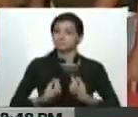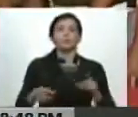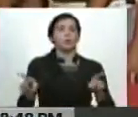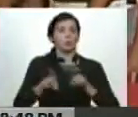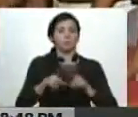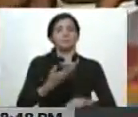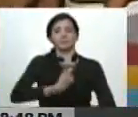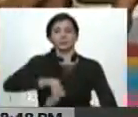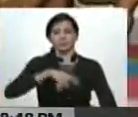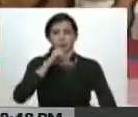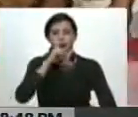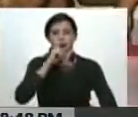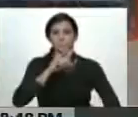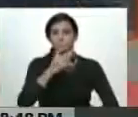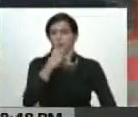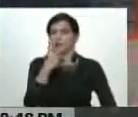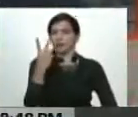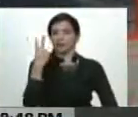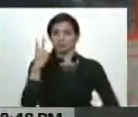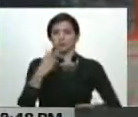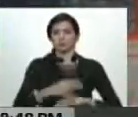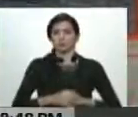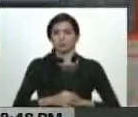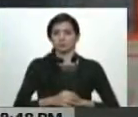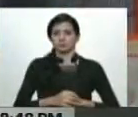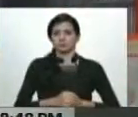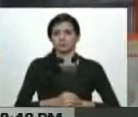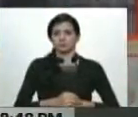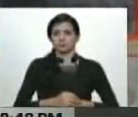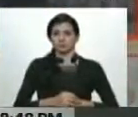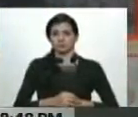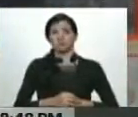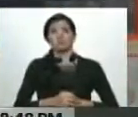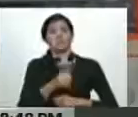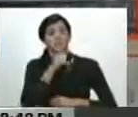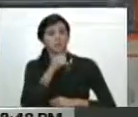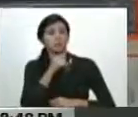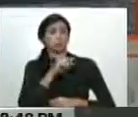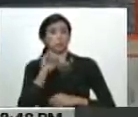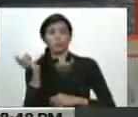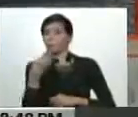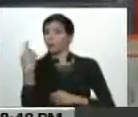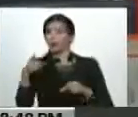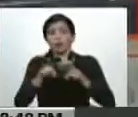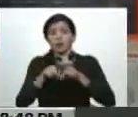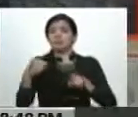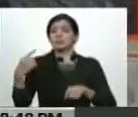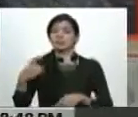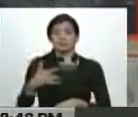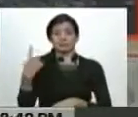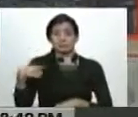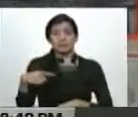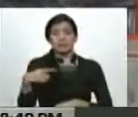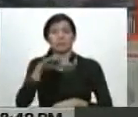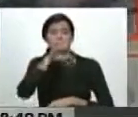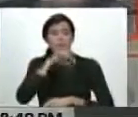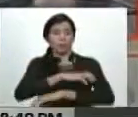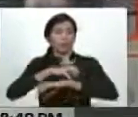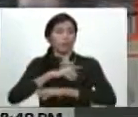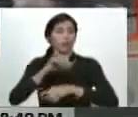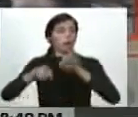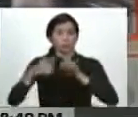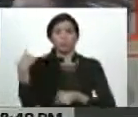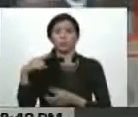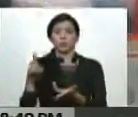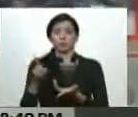Nicolás Maduro hace 2 años. Todos los que estamos aquí hemos tenido un perrito, un gatico en algún momento. Y de pronto